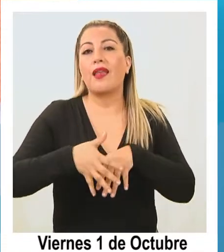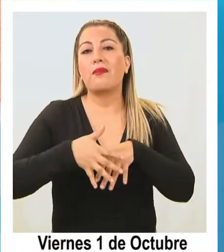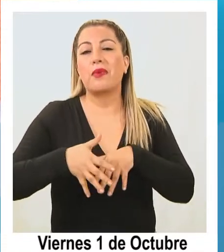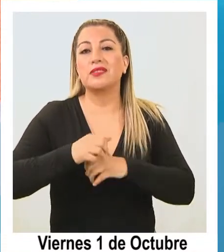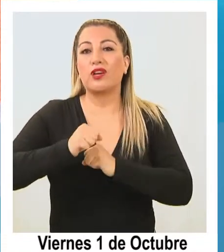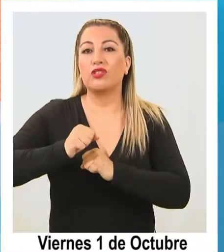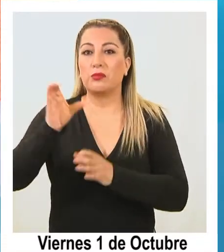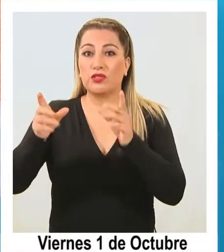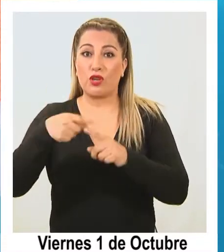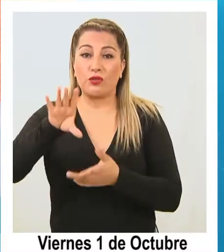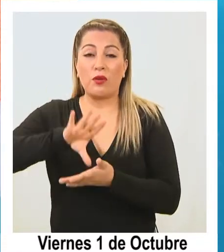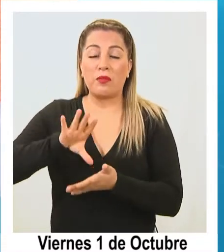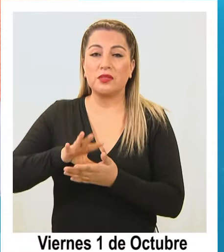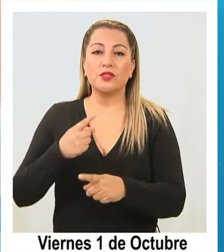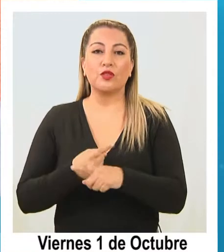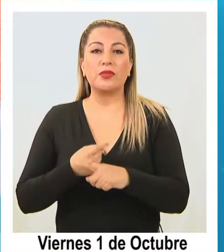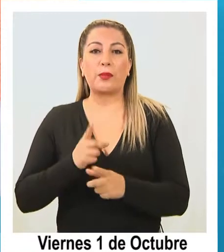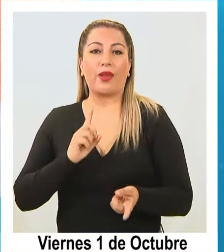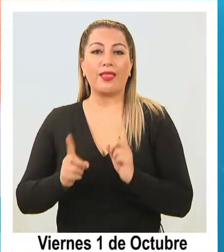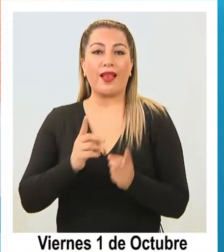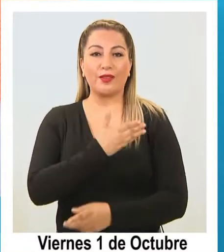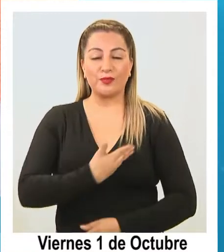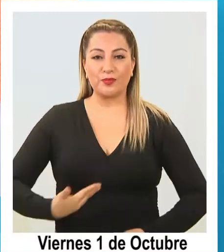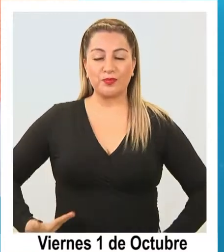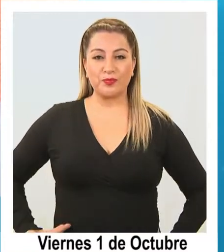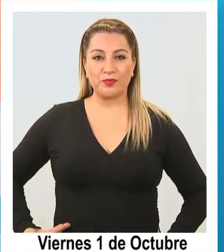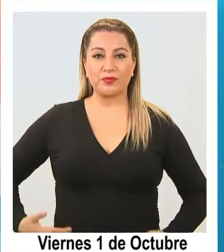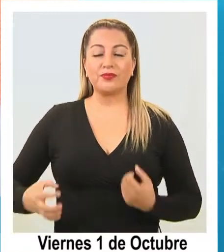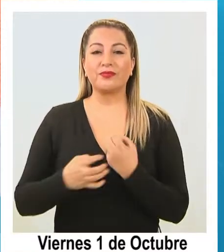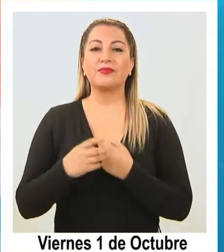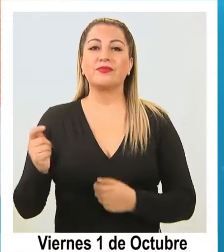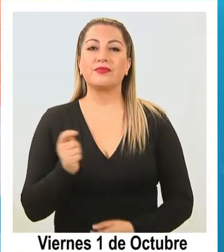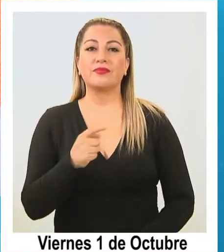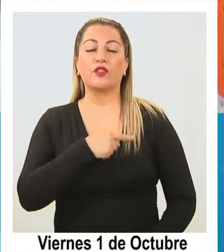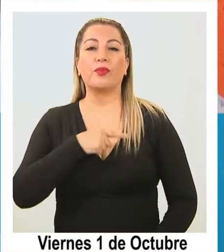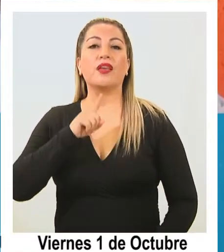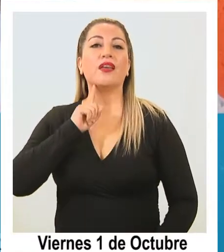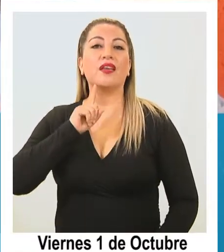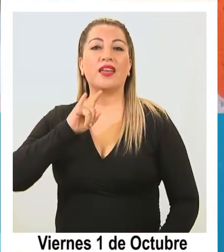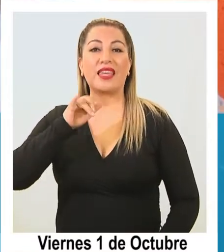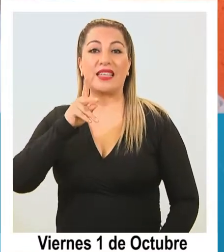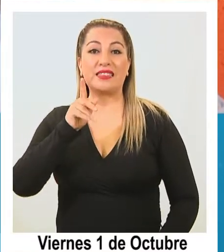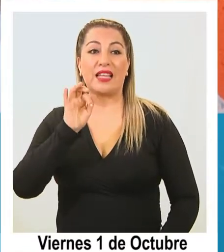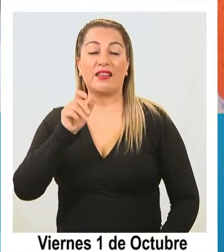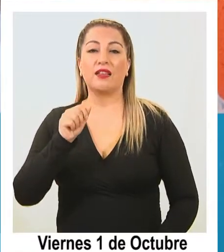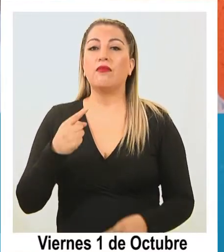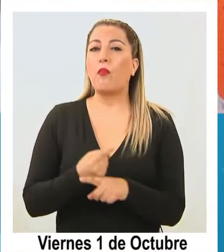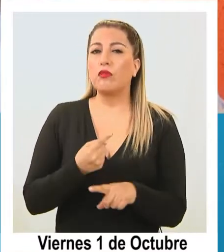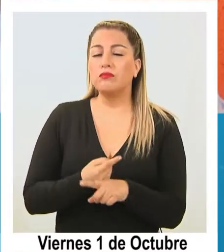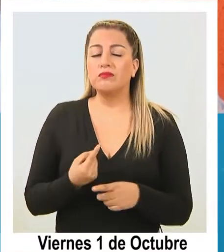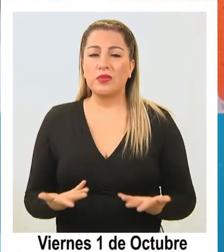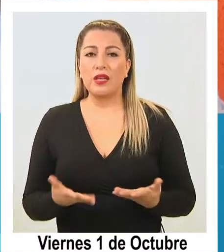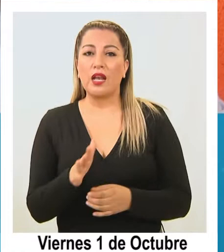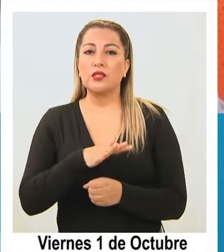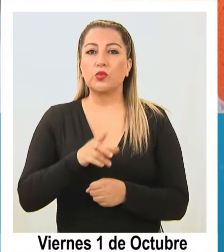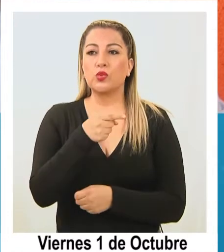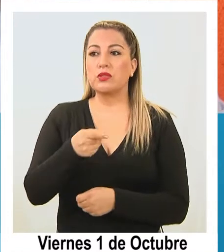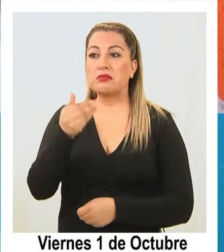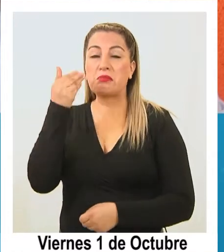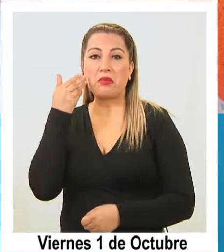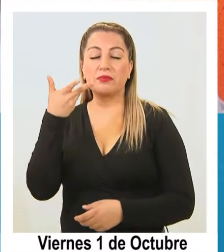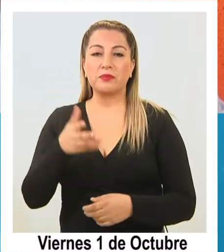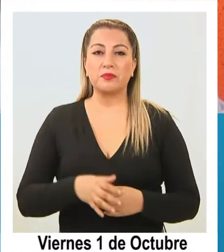anti-inmigración. Conversamos con el delegado presidencial regional de Tarapacá, Miguel Ángel Quesada. Vamos a conversar de lo que ocurrió hace una